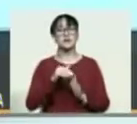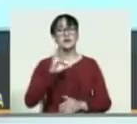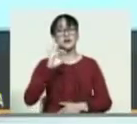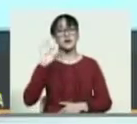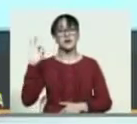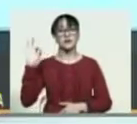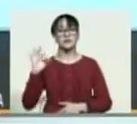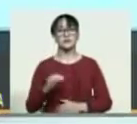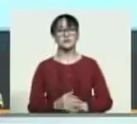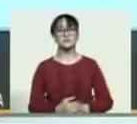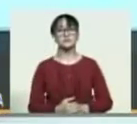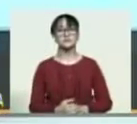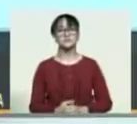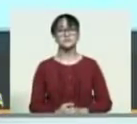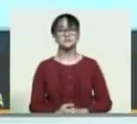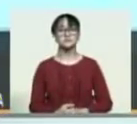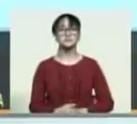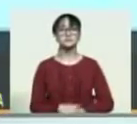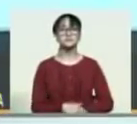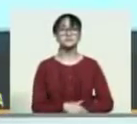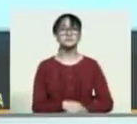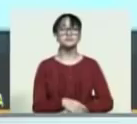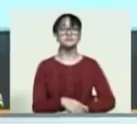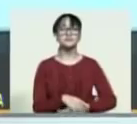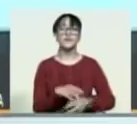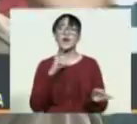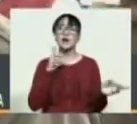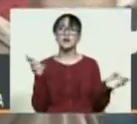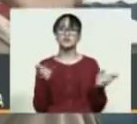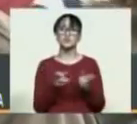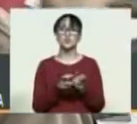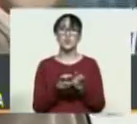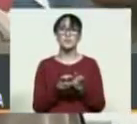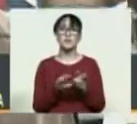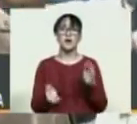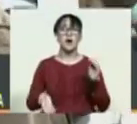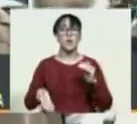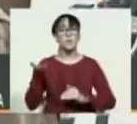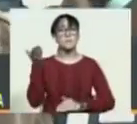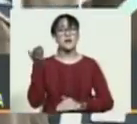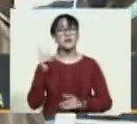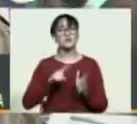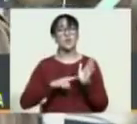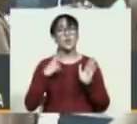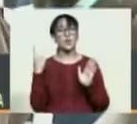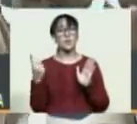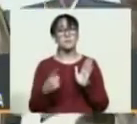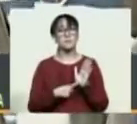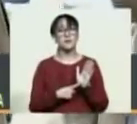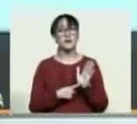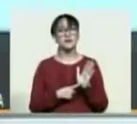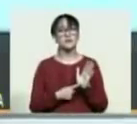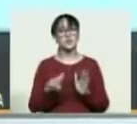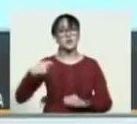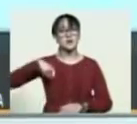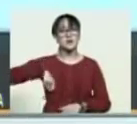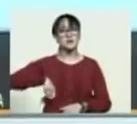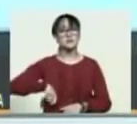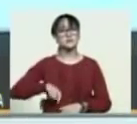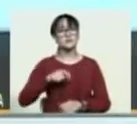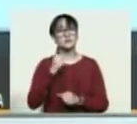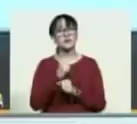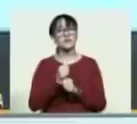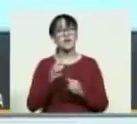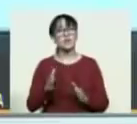1.555.500 bolívares. En resumen, un aumento integral del ingreso de los trabajadores